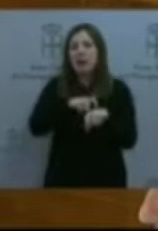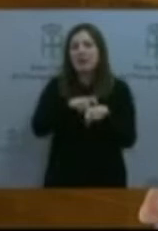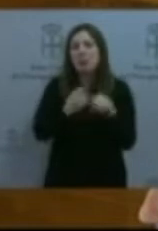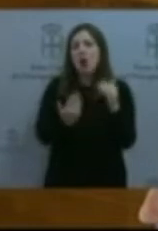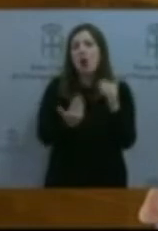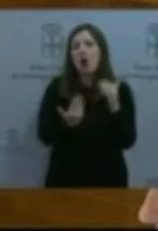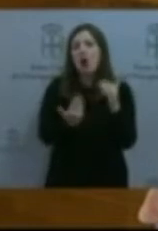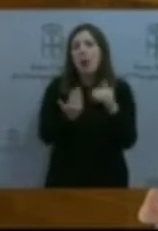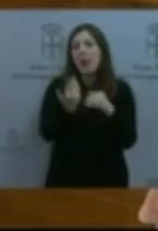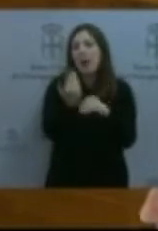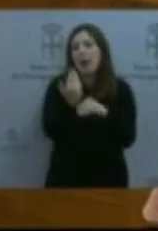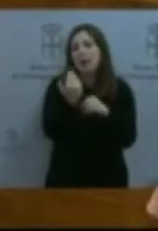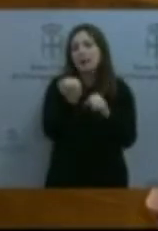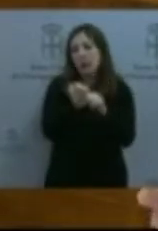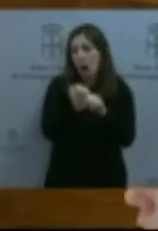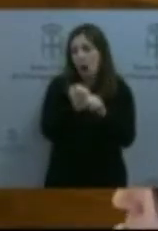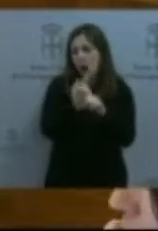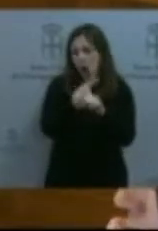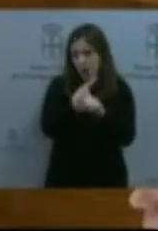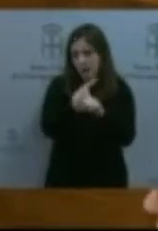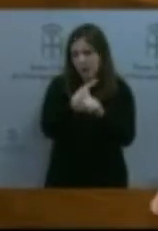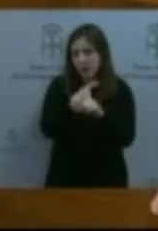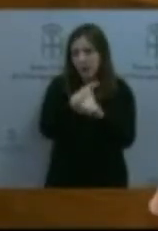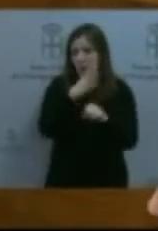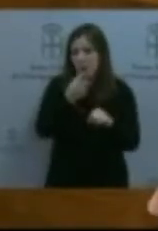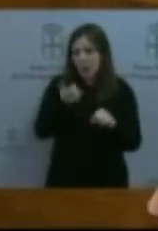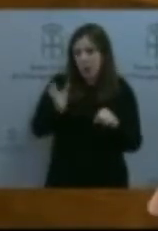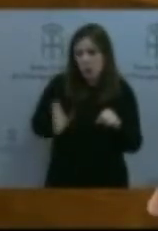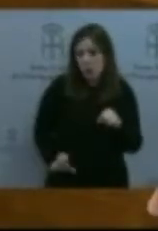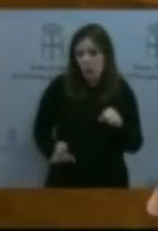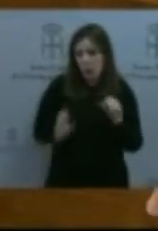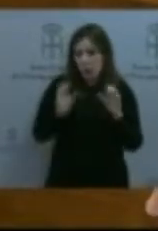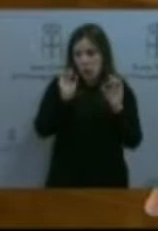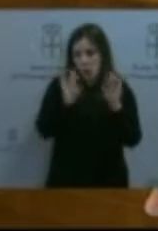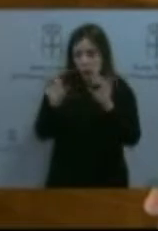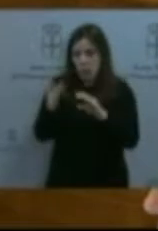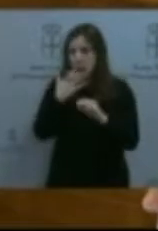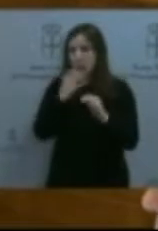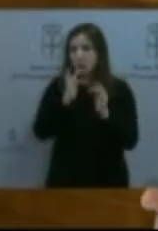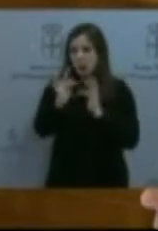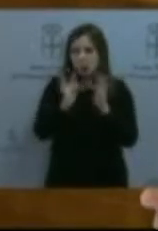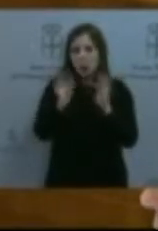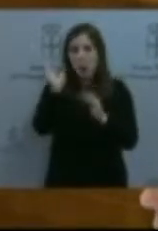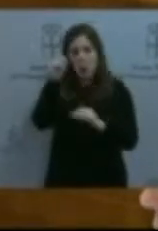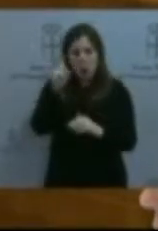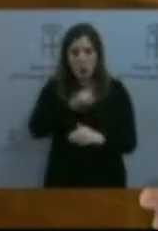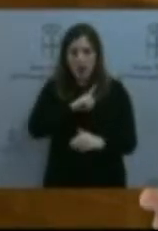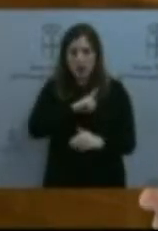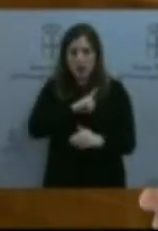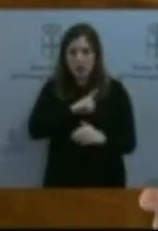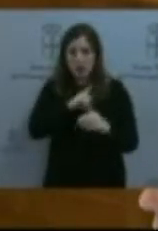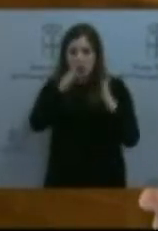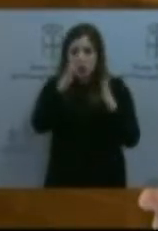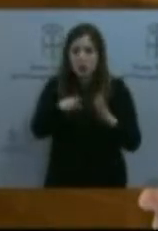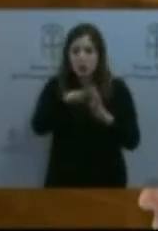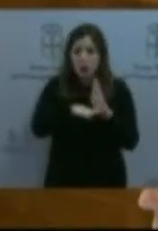mantener, digamos, las retribuciones salariales, un tipo de turno, un tipo de guardias, y ustedes en las condiciones que las solicitan las madres no lo aceptan.